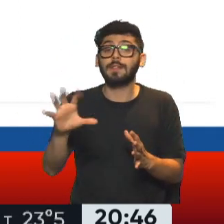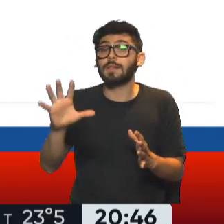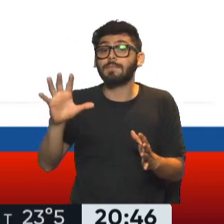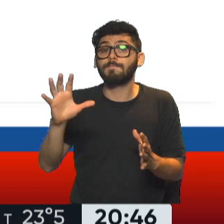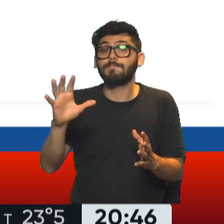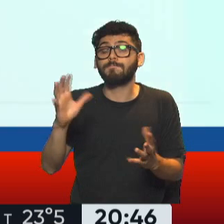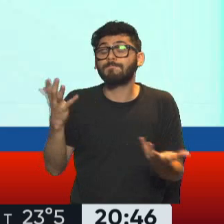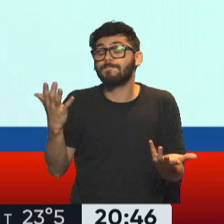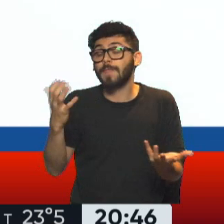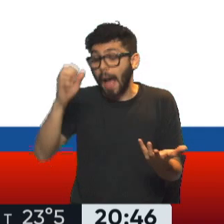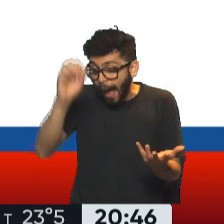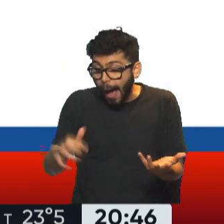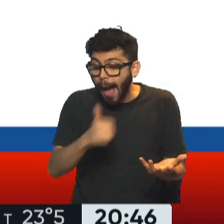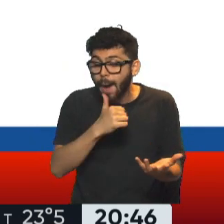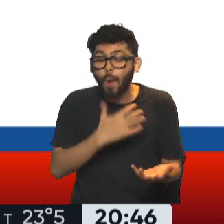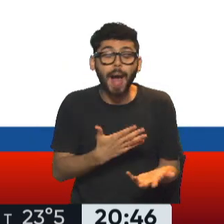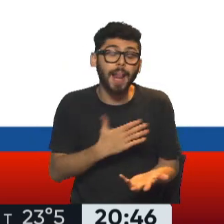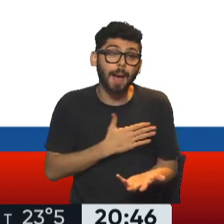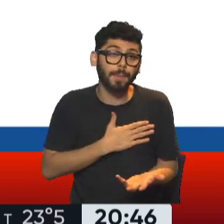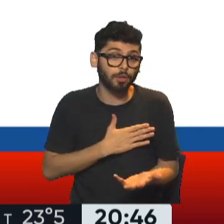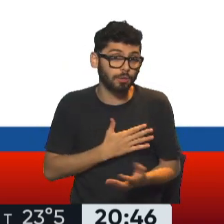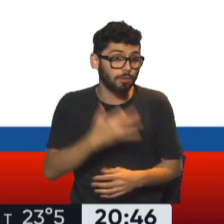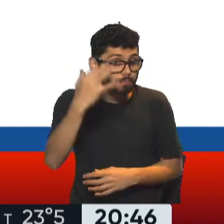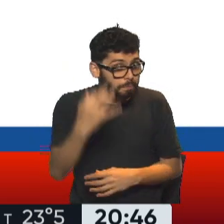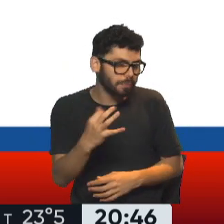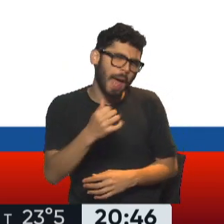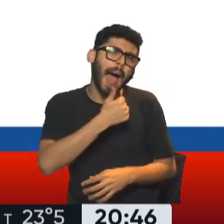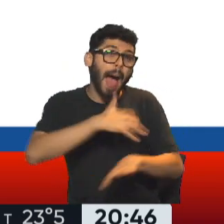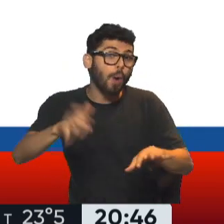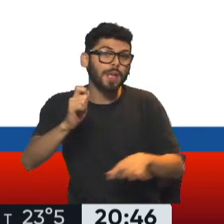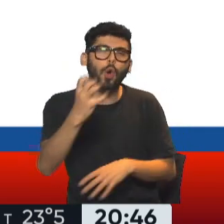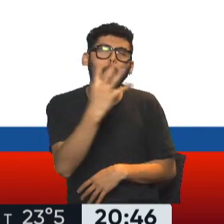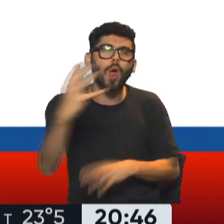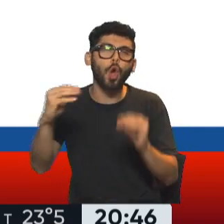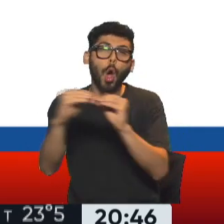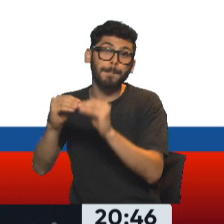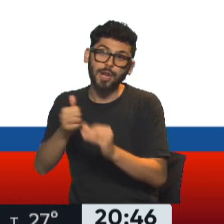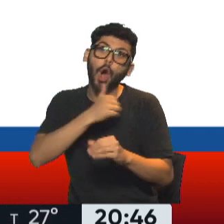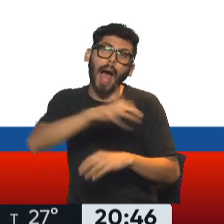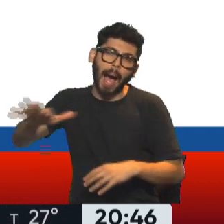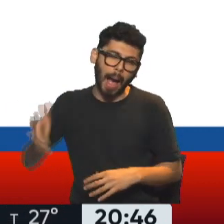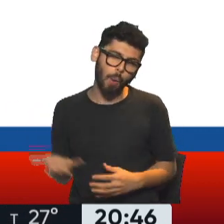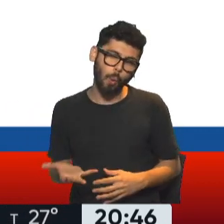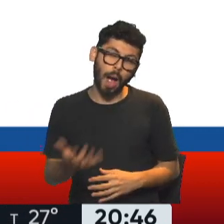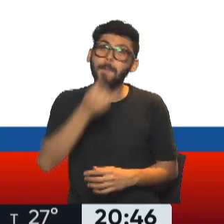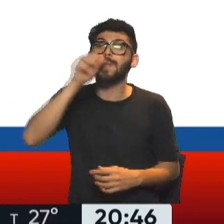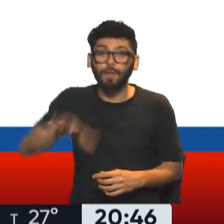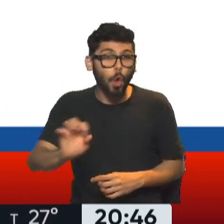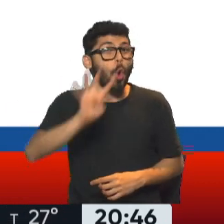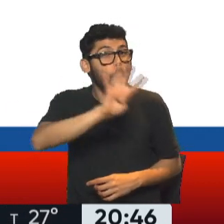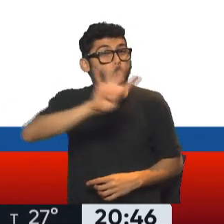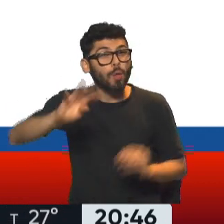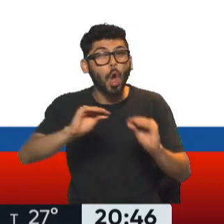terminado en el agua, Sí, en el agua dice terminaron Mauricio Macri. 44 compatriotas terminaron en el agua, no solamente el micrófono.